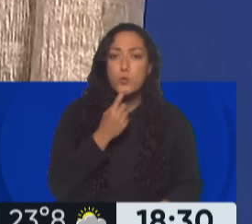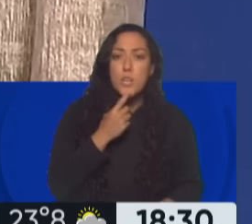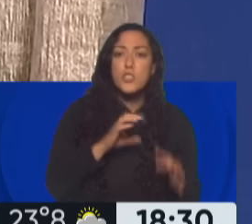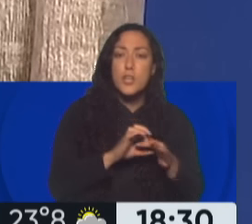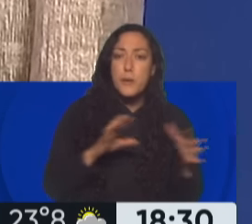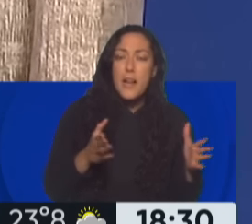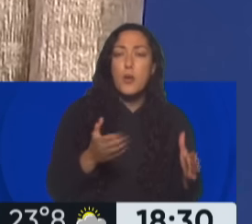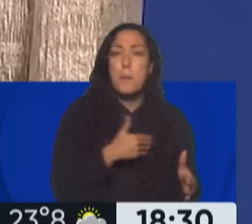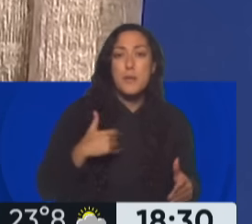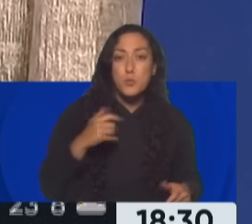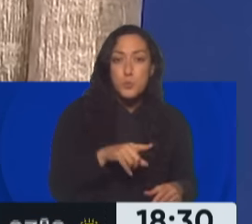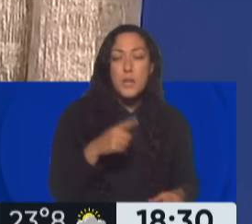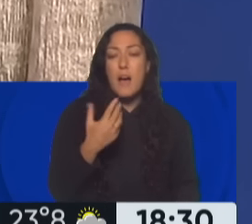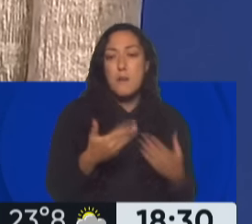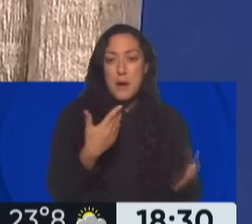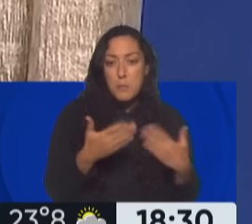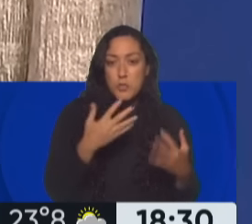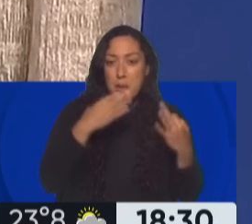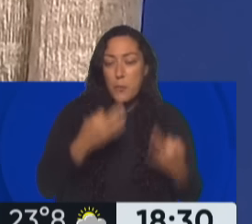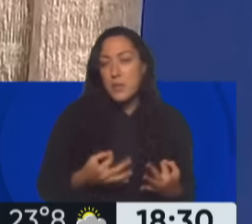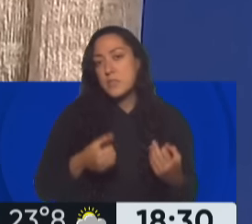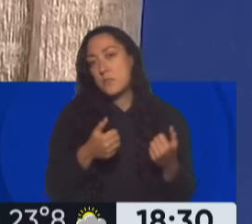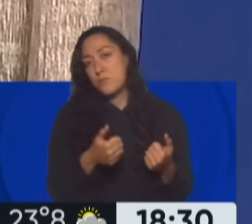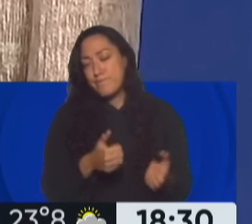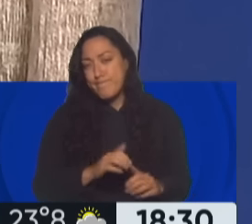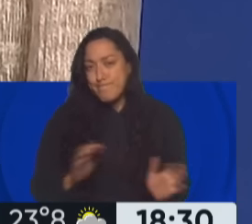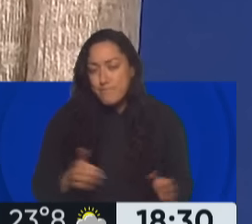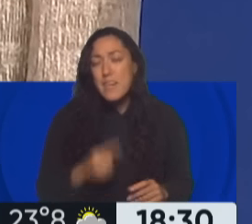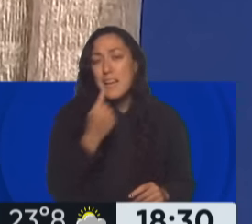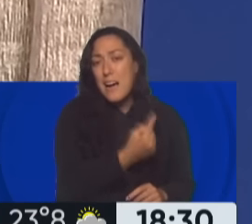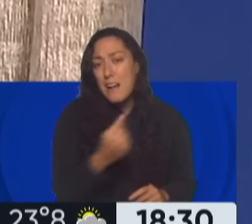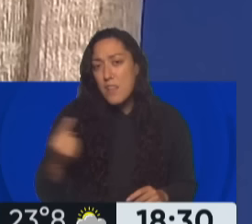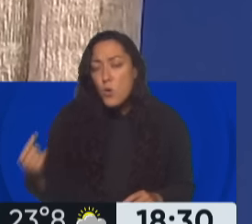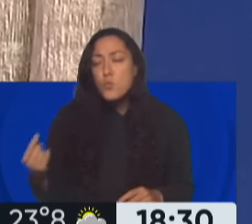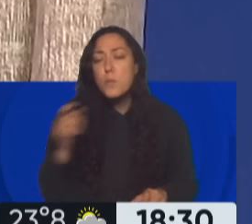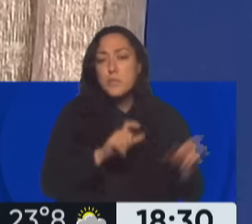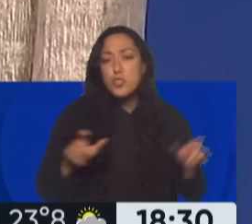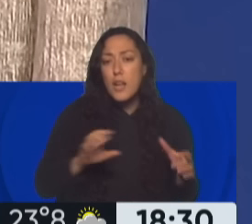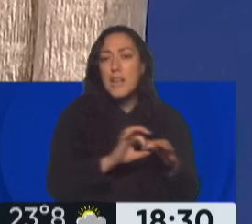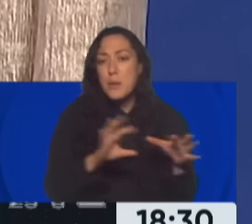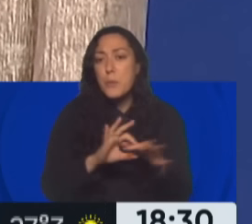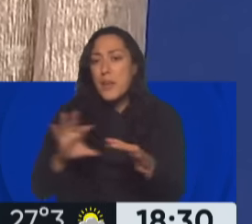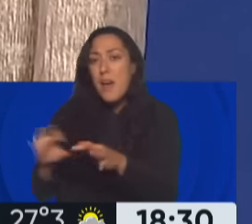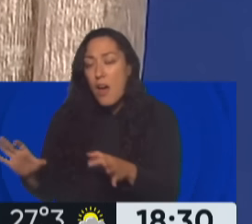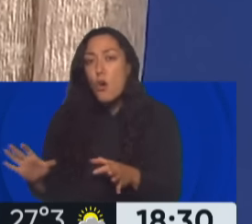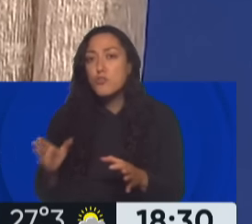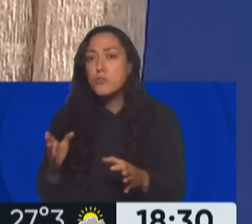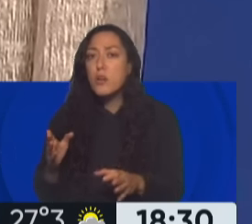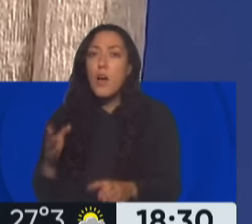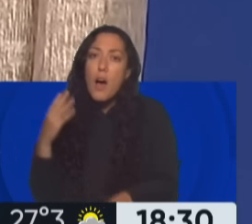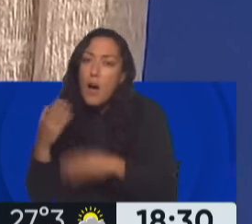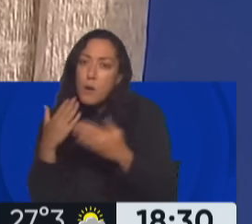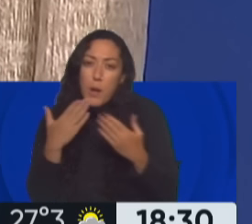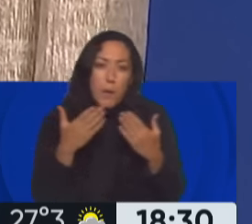y la verdad es que es admirable. Y cuando he hablado con cada uno de los presos liberados,